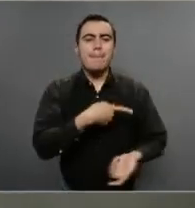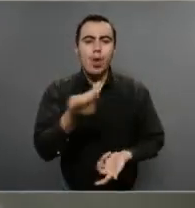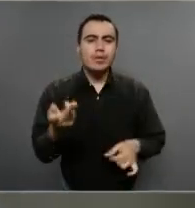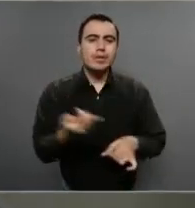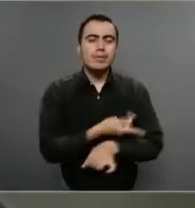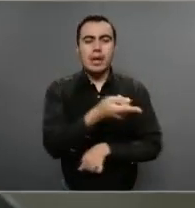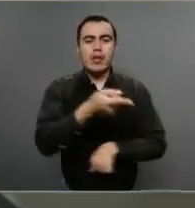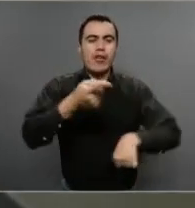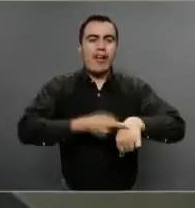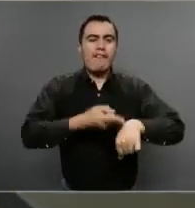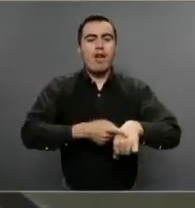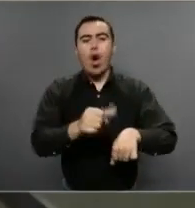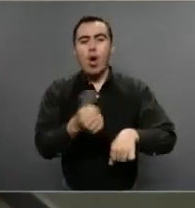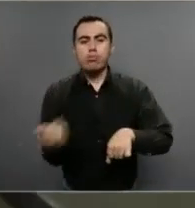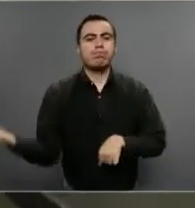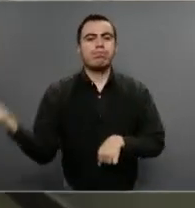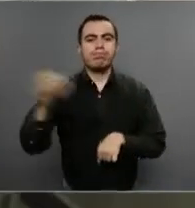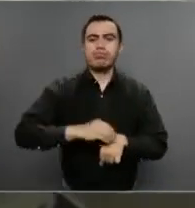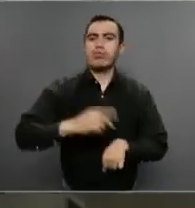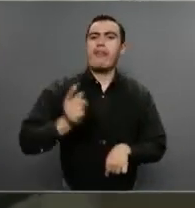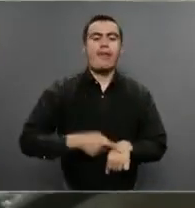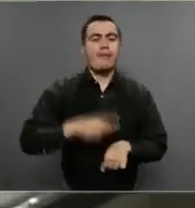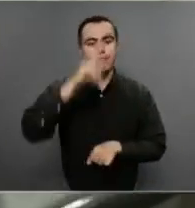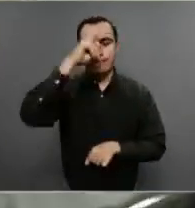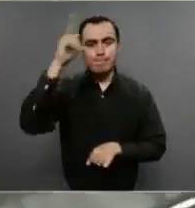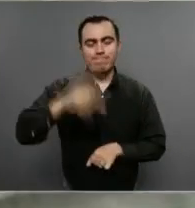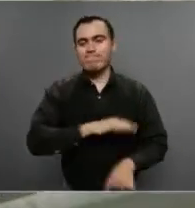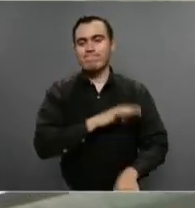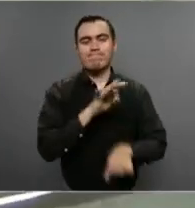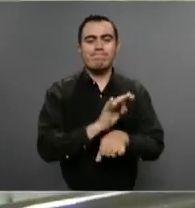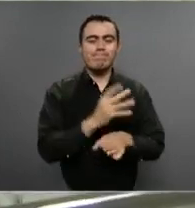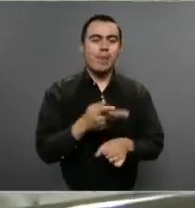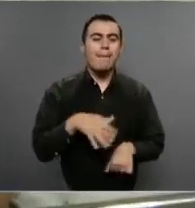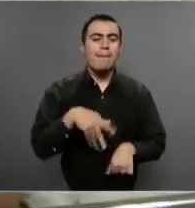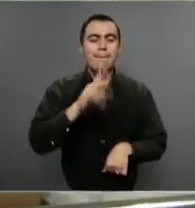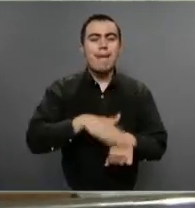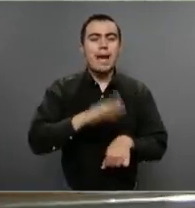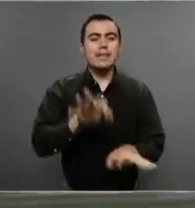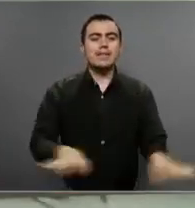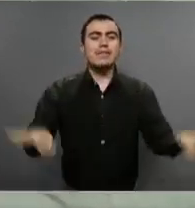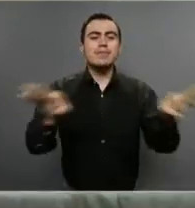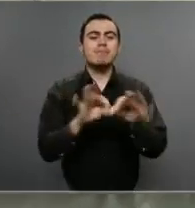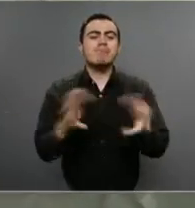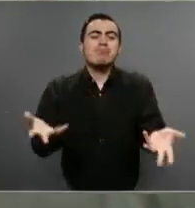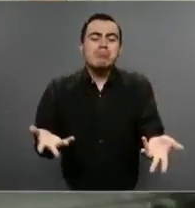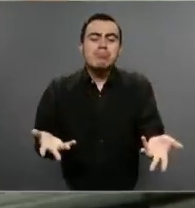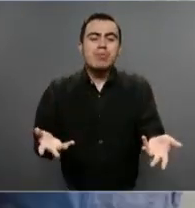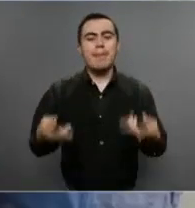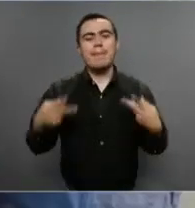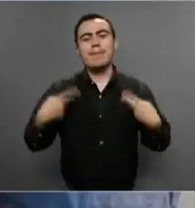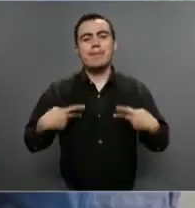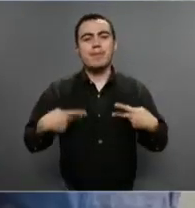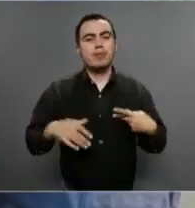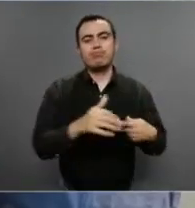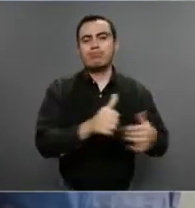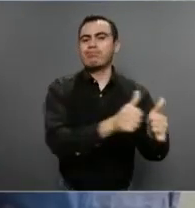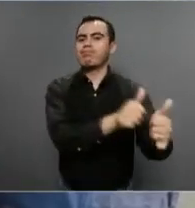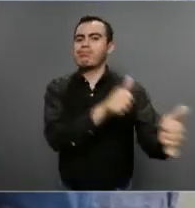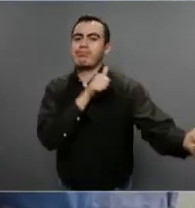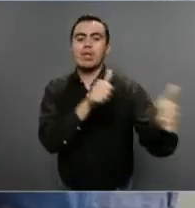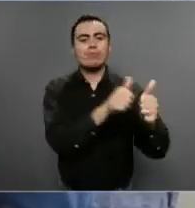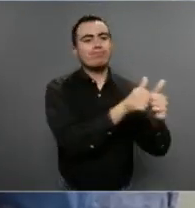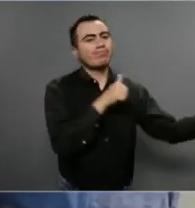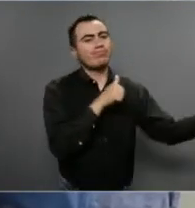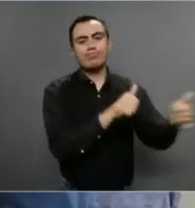tipo de enfermedades que les pueden afectar, pero sobre todo les afecta el aislamiento social. Si de por sí están solos en la calle, que no haya